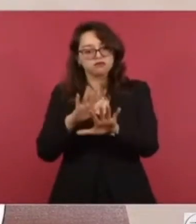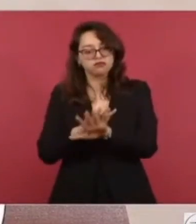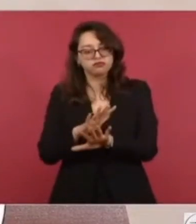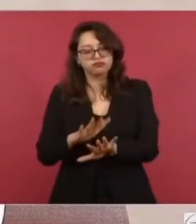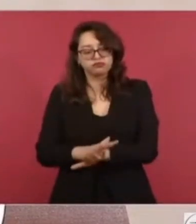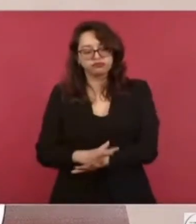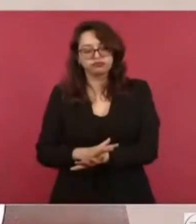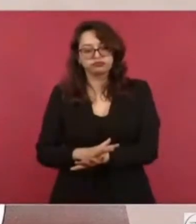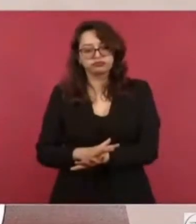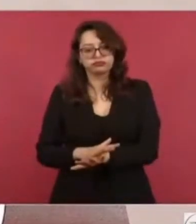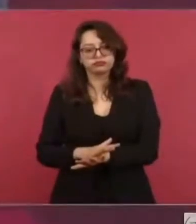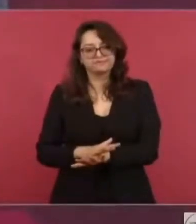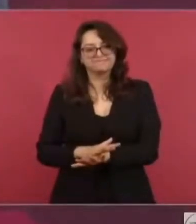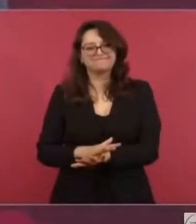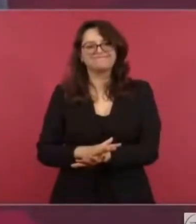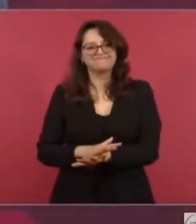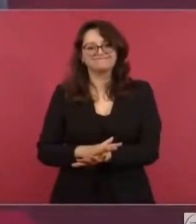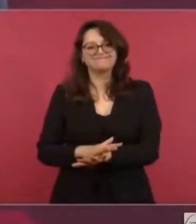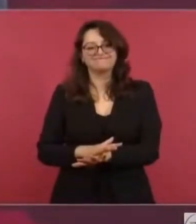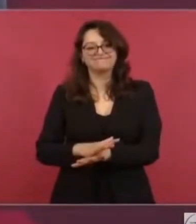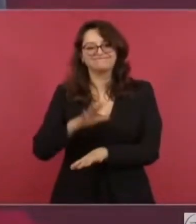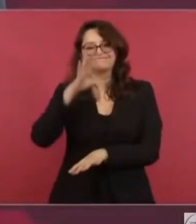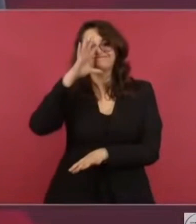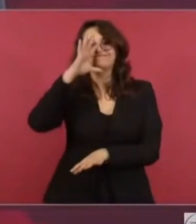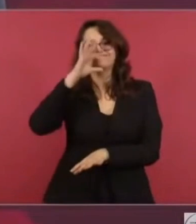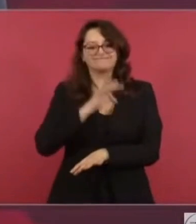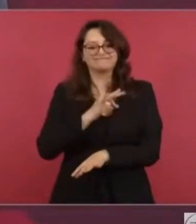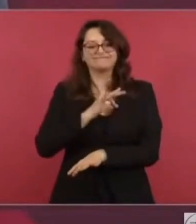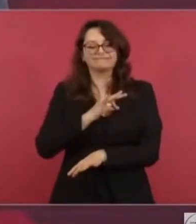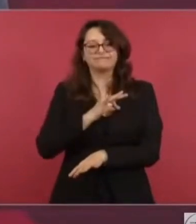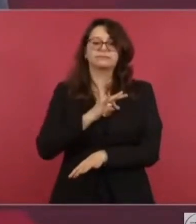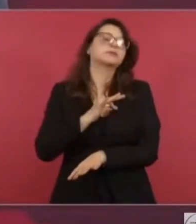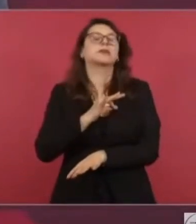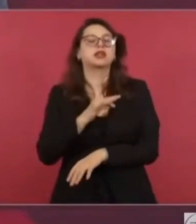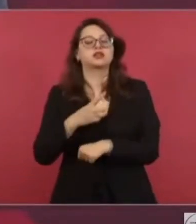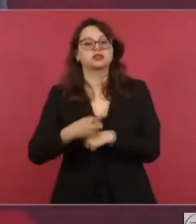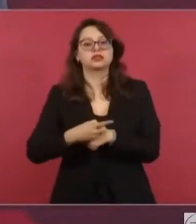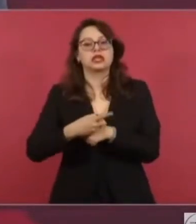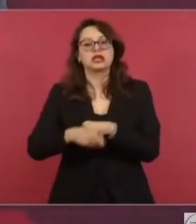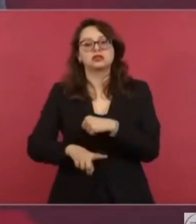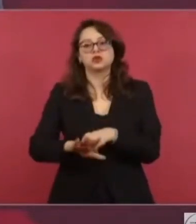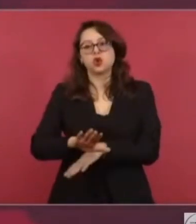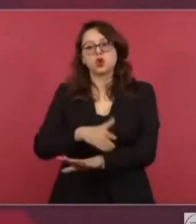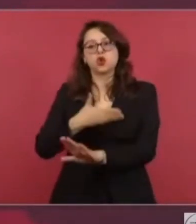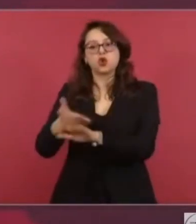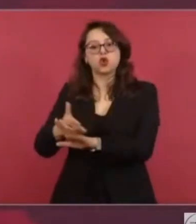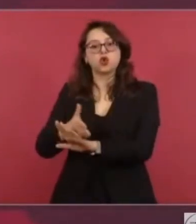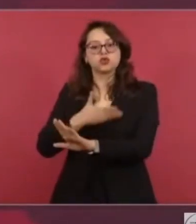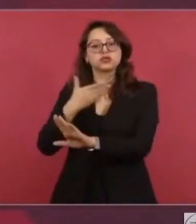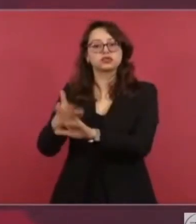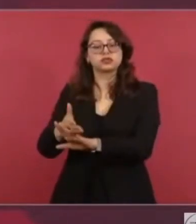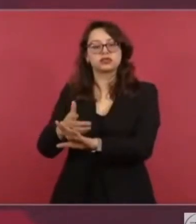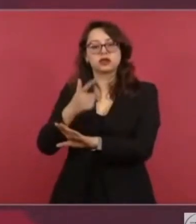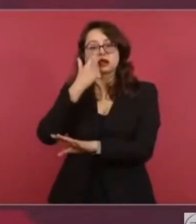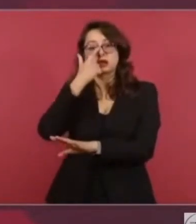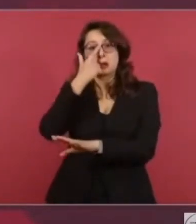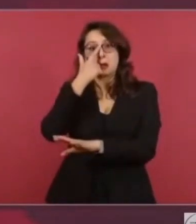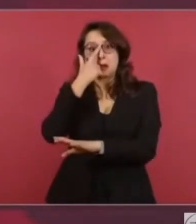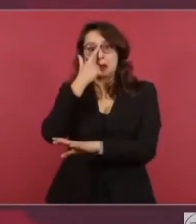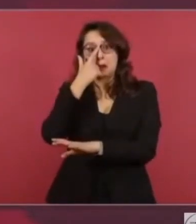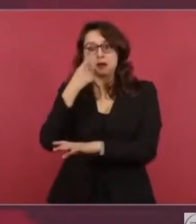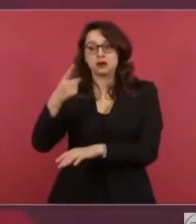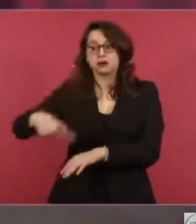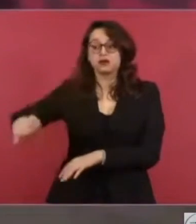reparó el daño que les causaba todo lo relacionado con